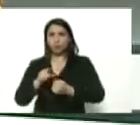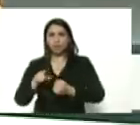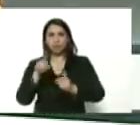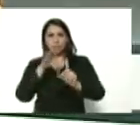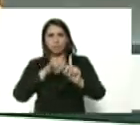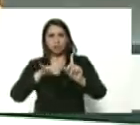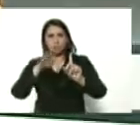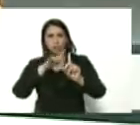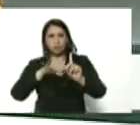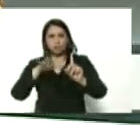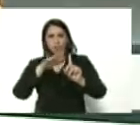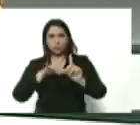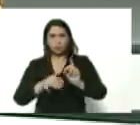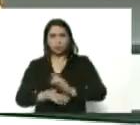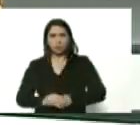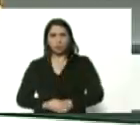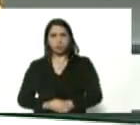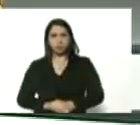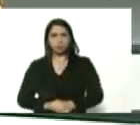esta conspiración.